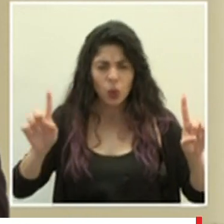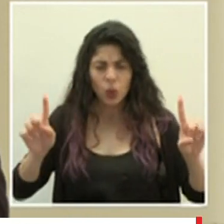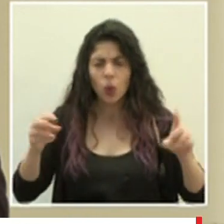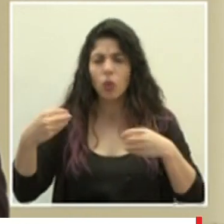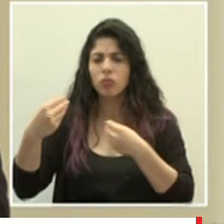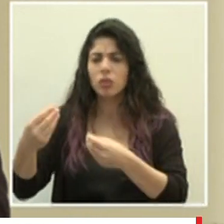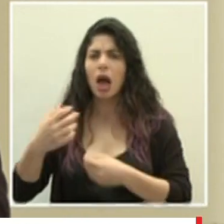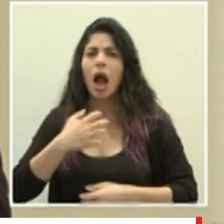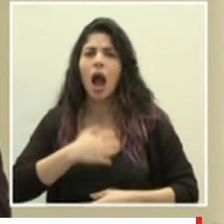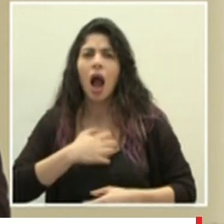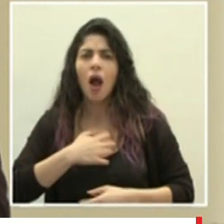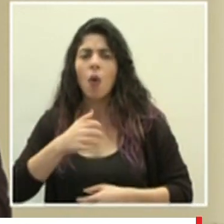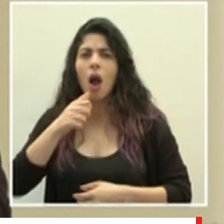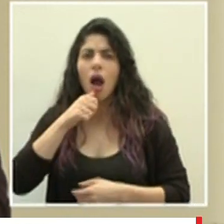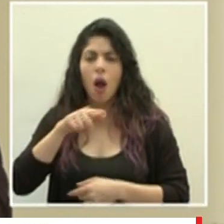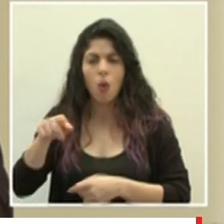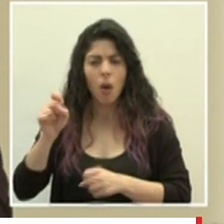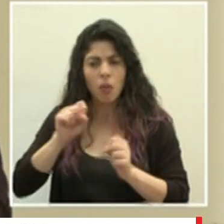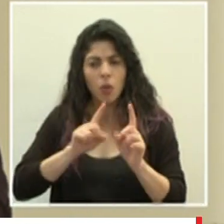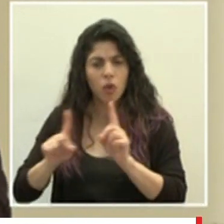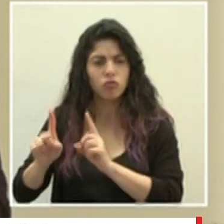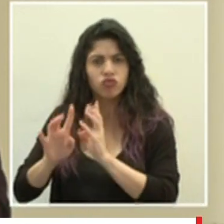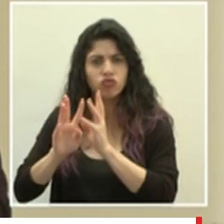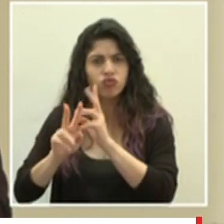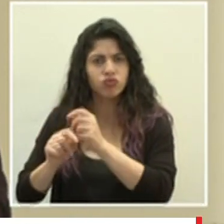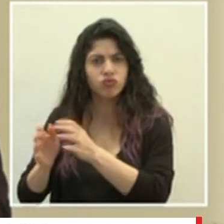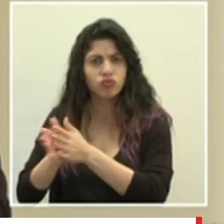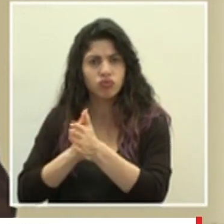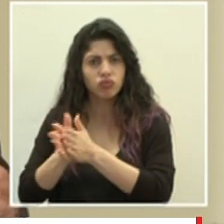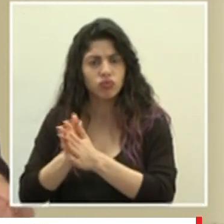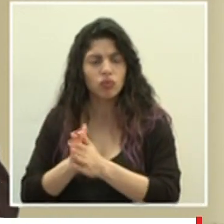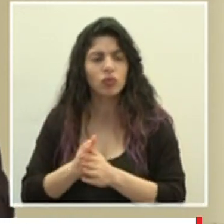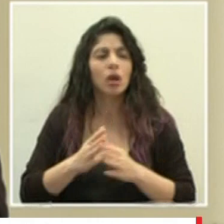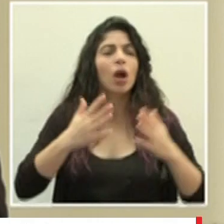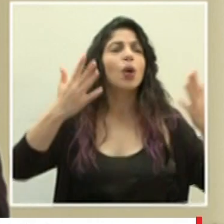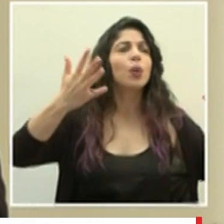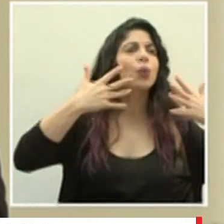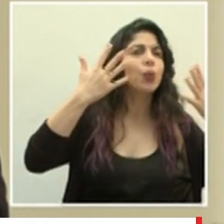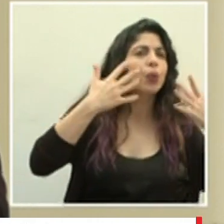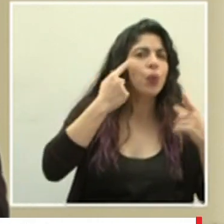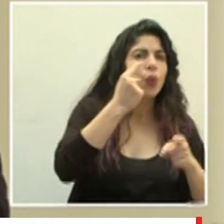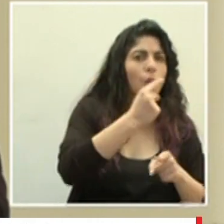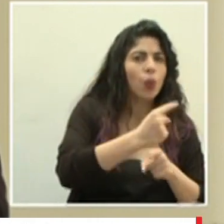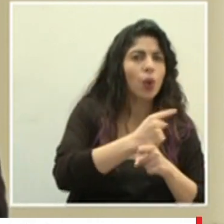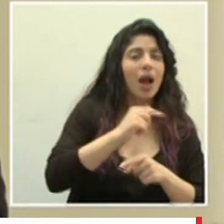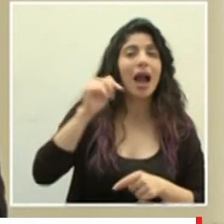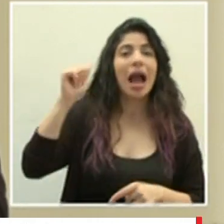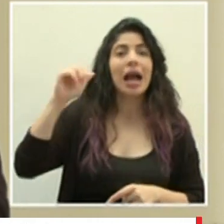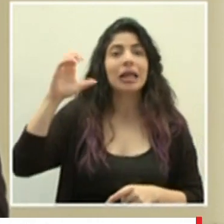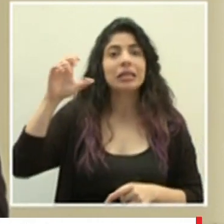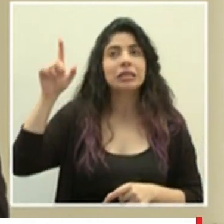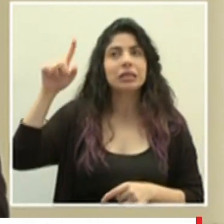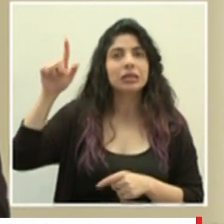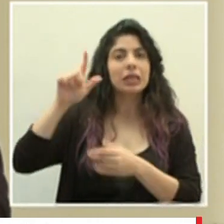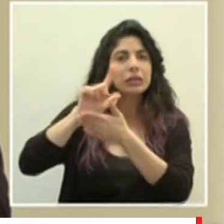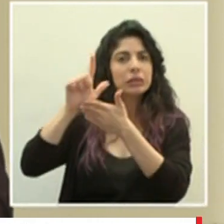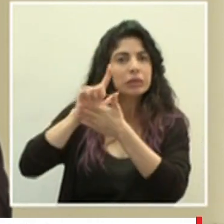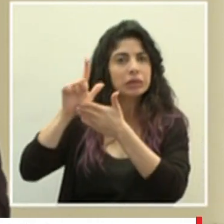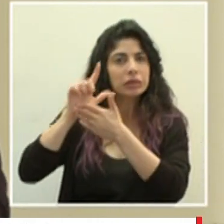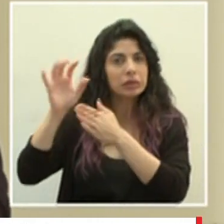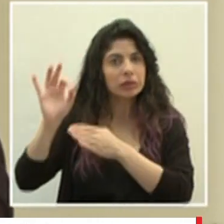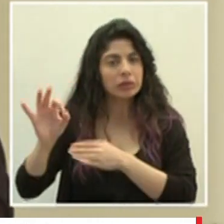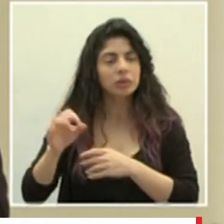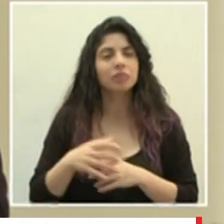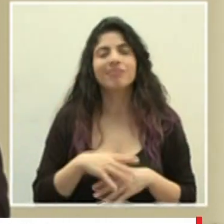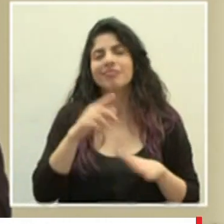jabón y agua para lavarse las manos, que haya ventilación adecuada, que los aires acondicionados tengan el filtro actualizado. O